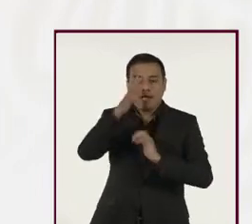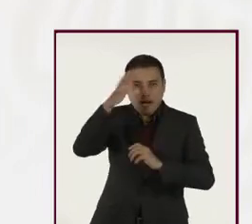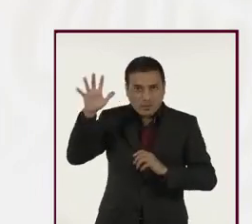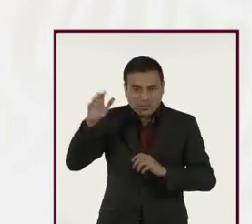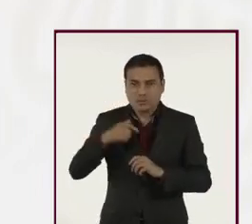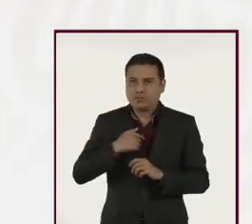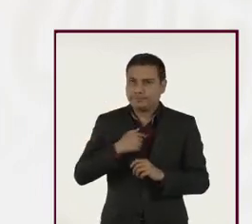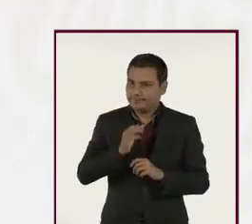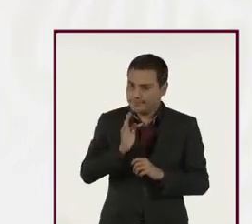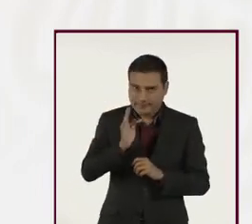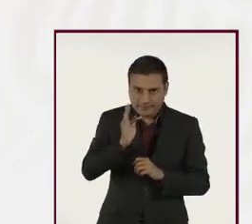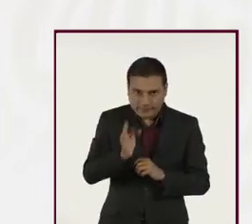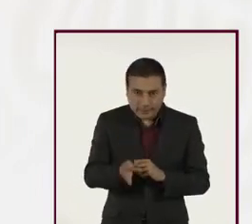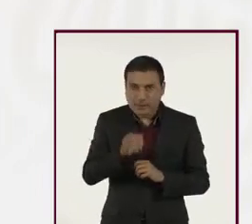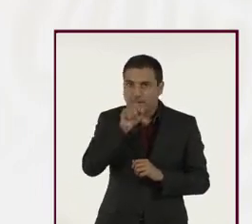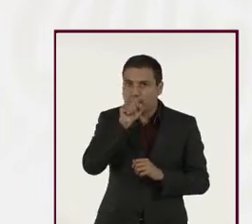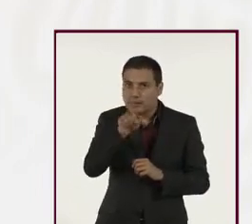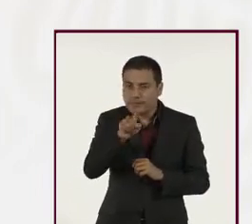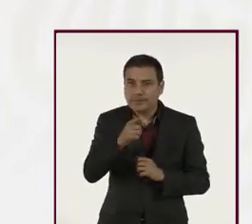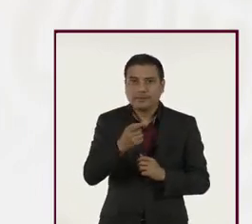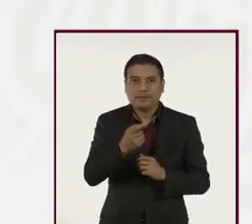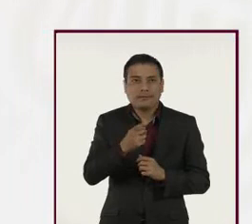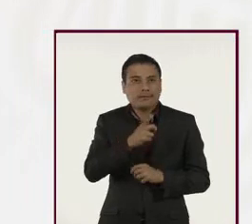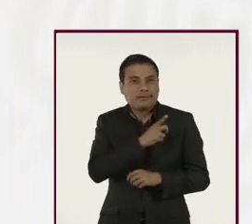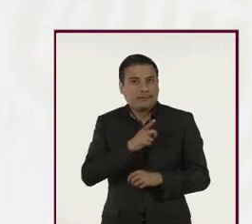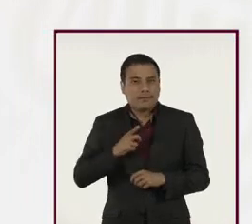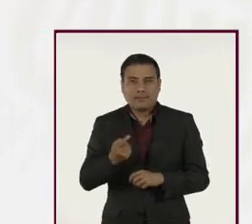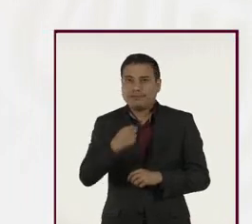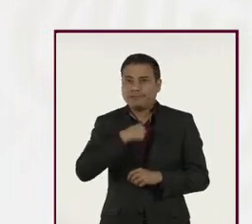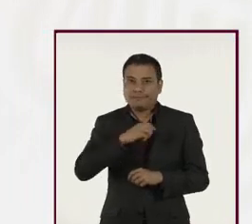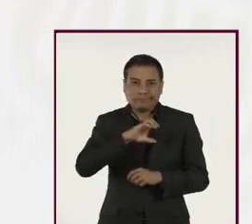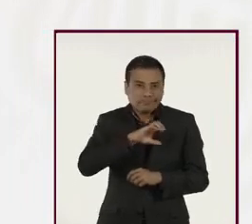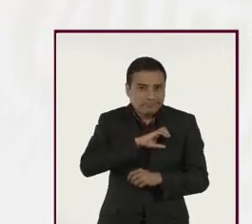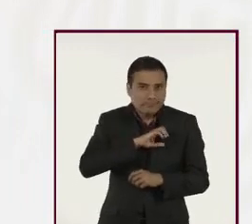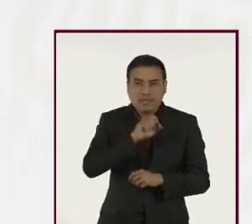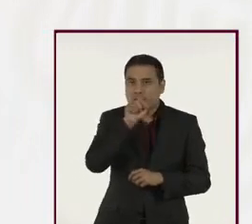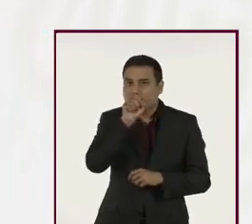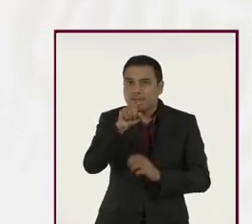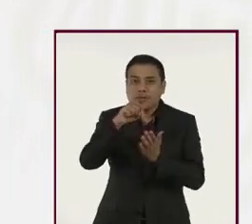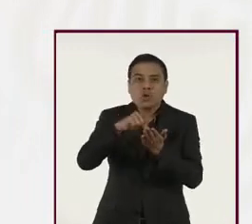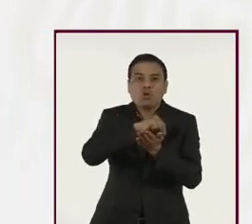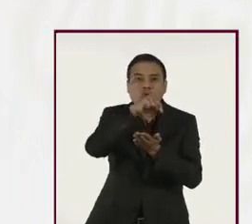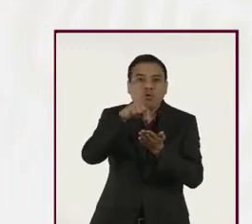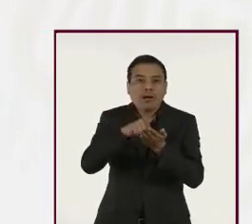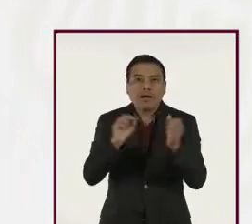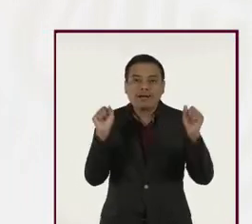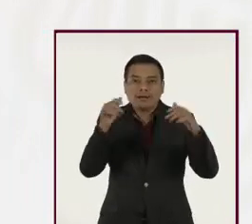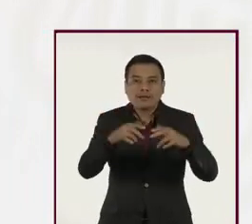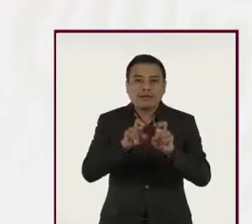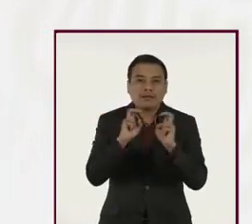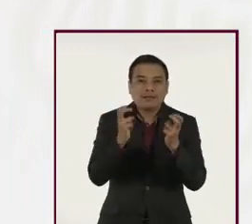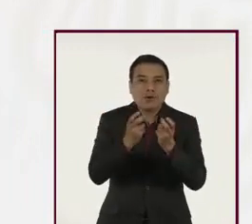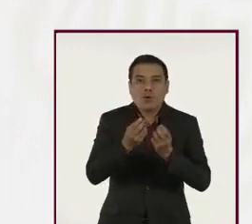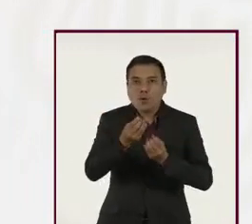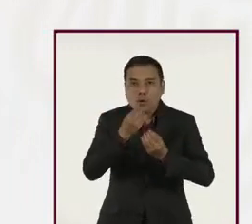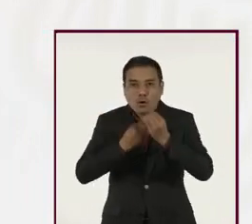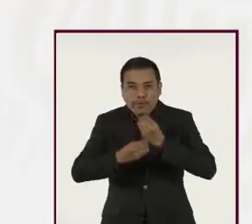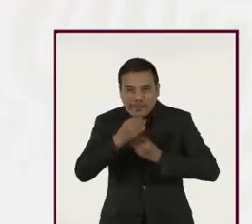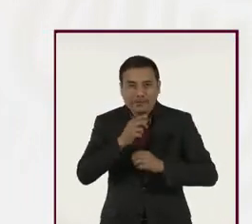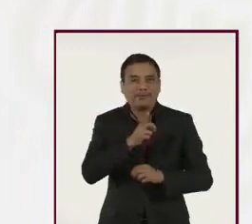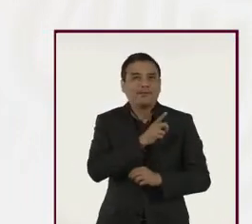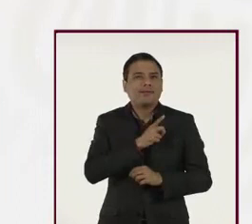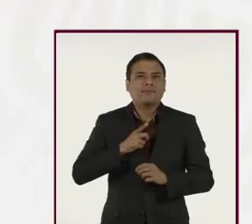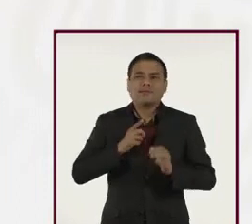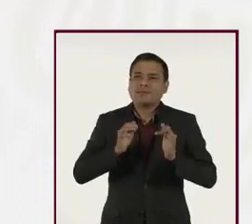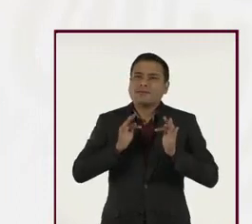que también los espacios de ingesta de alimentos sean espacios agradables o en donde se presenten estas expresiones de afecto